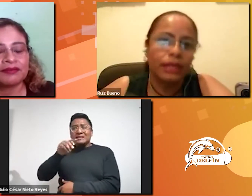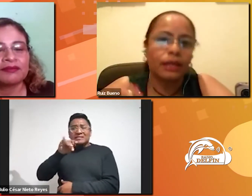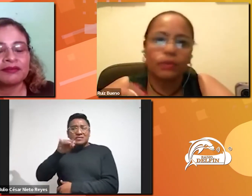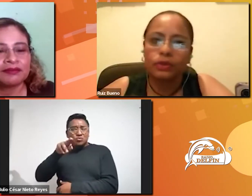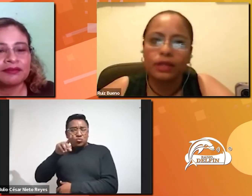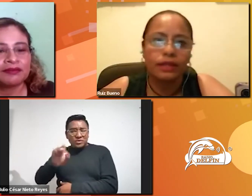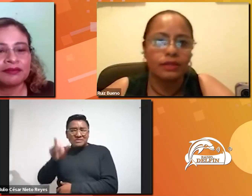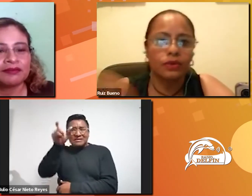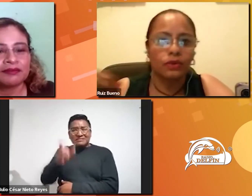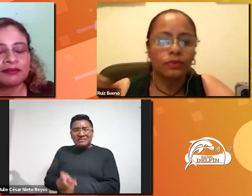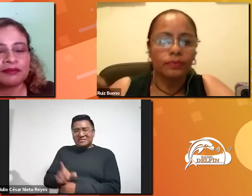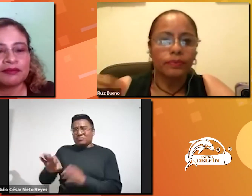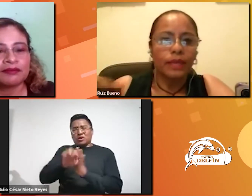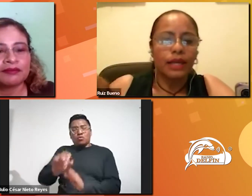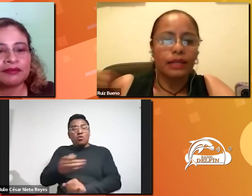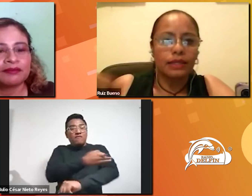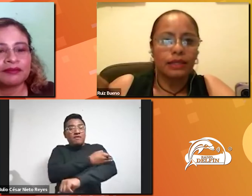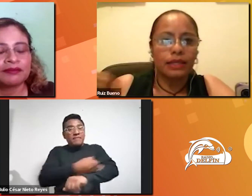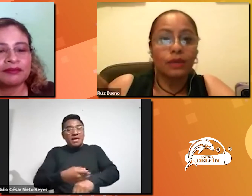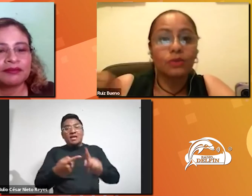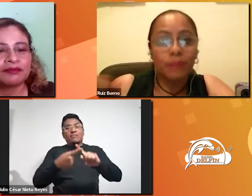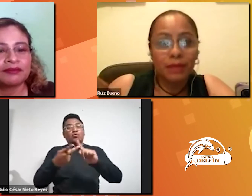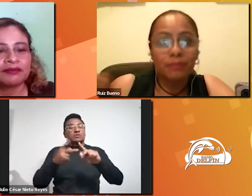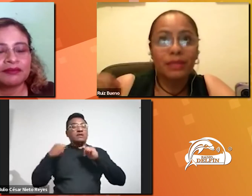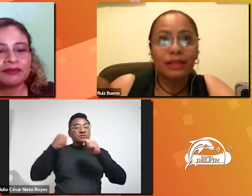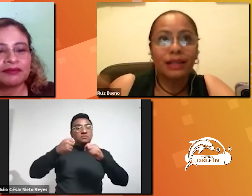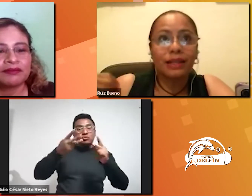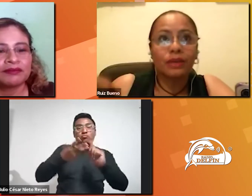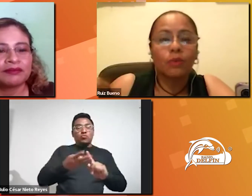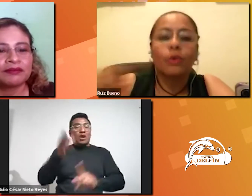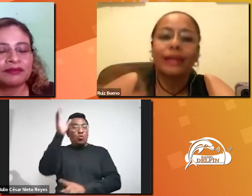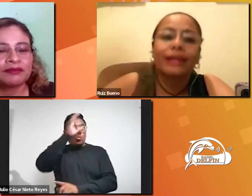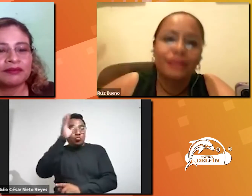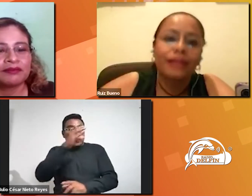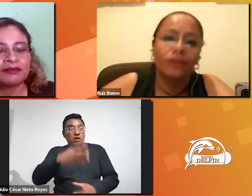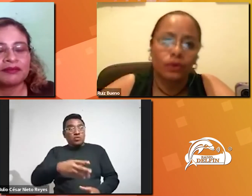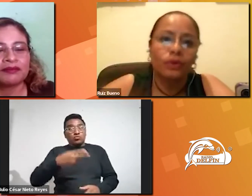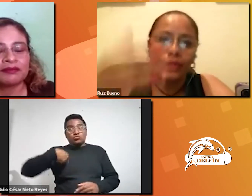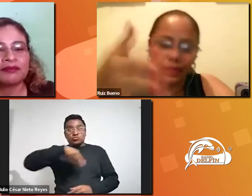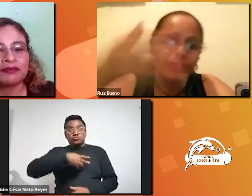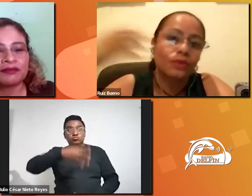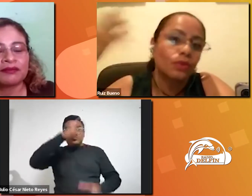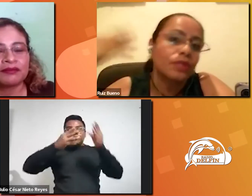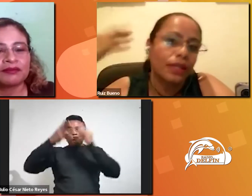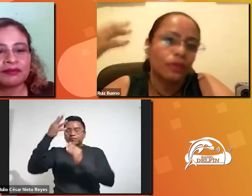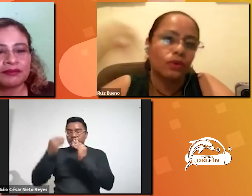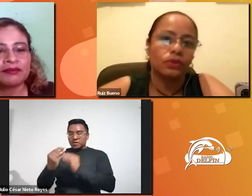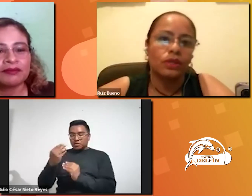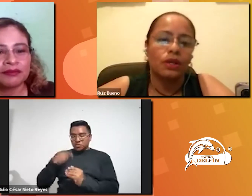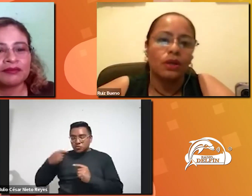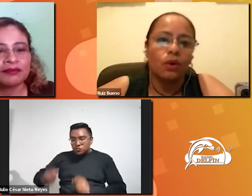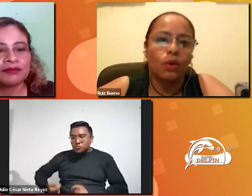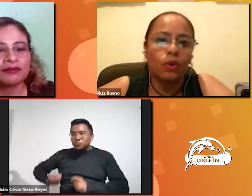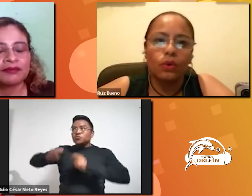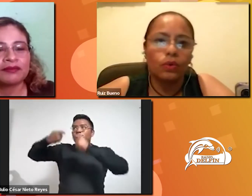por familia, por tradición, y que nos permiten como ir creciendo, ir